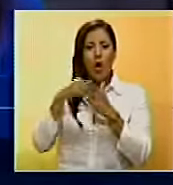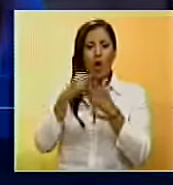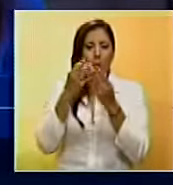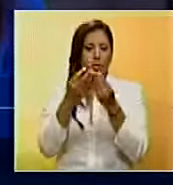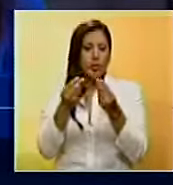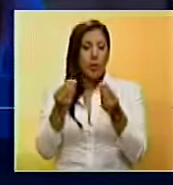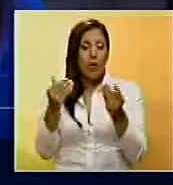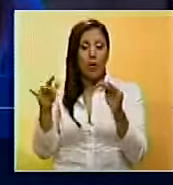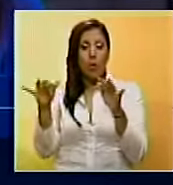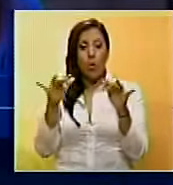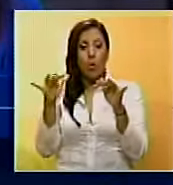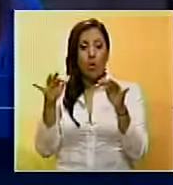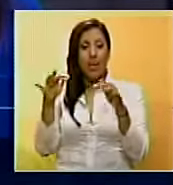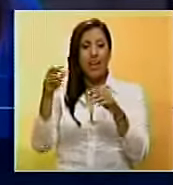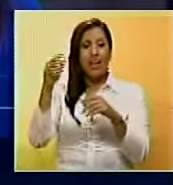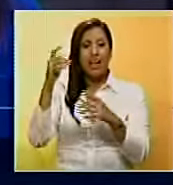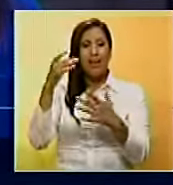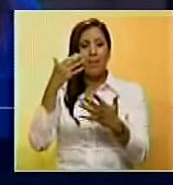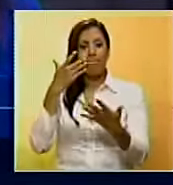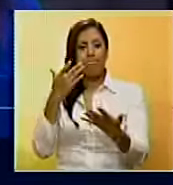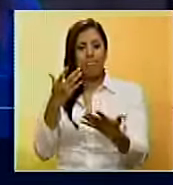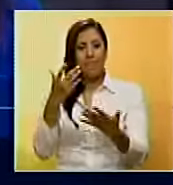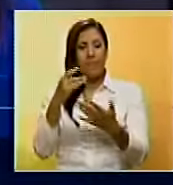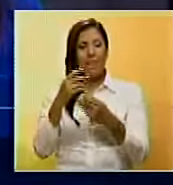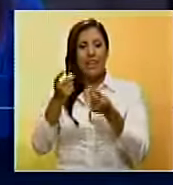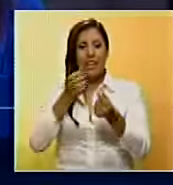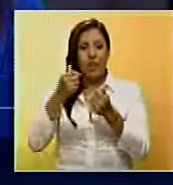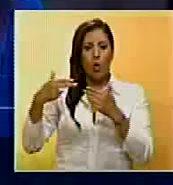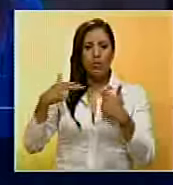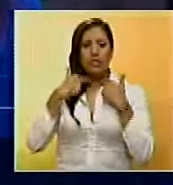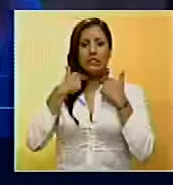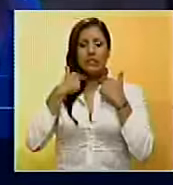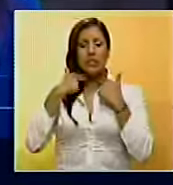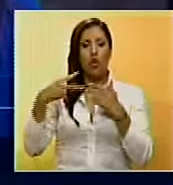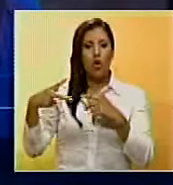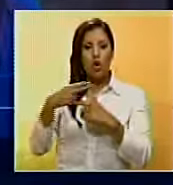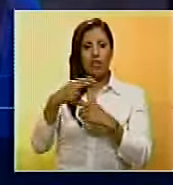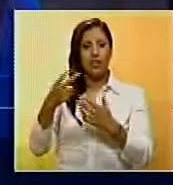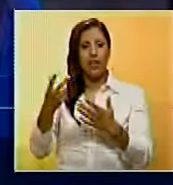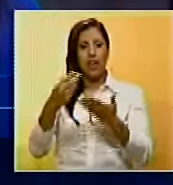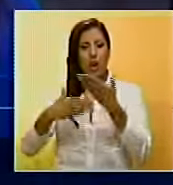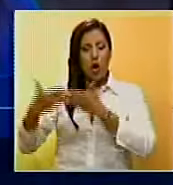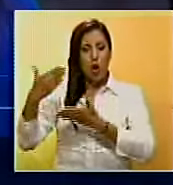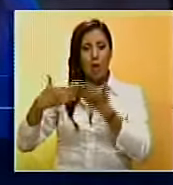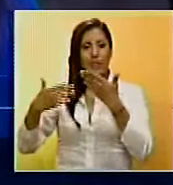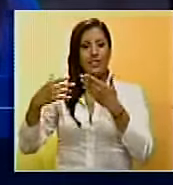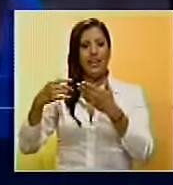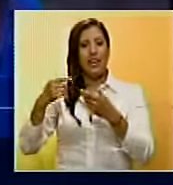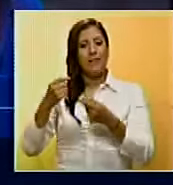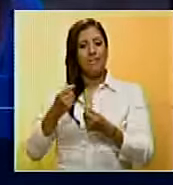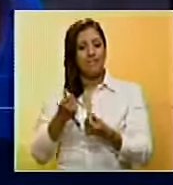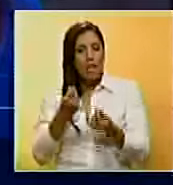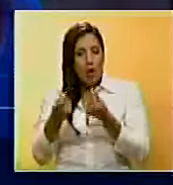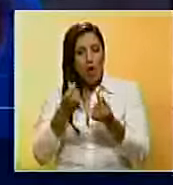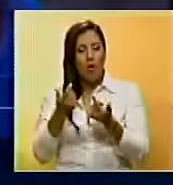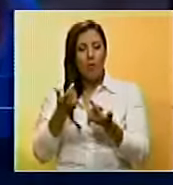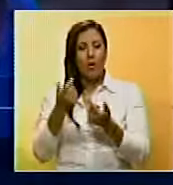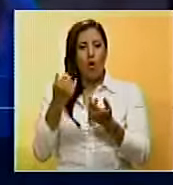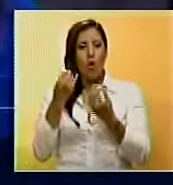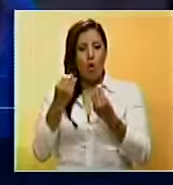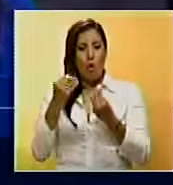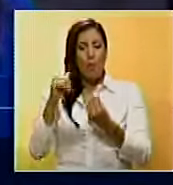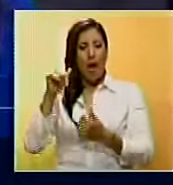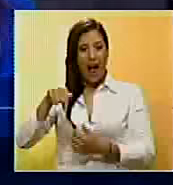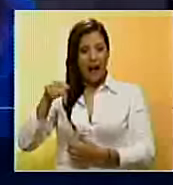blandos, el linchamiento financiero, comercial, económico, como está